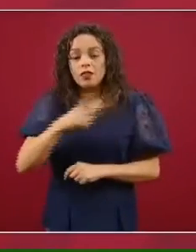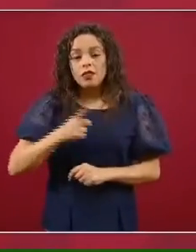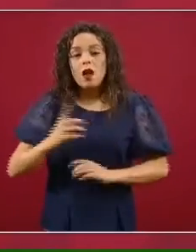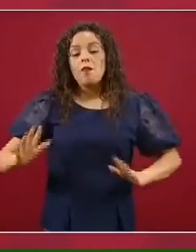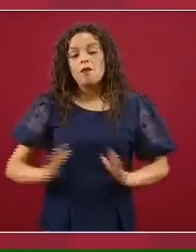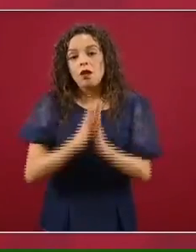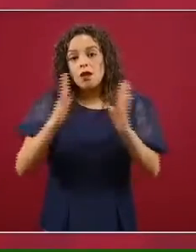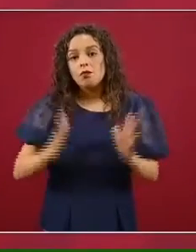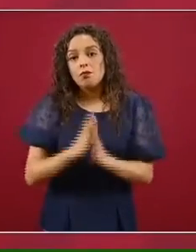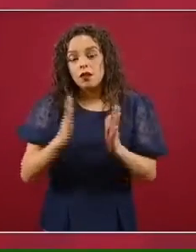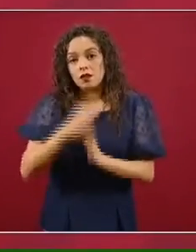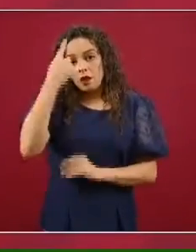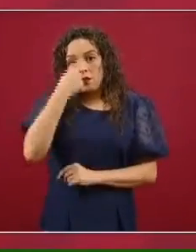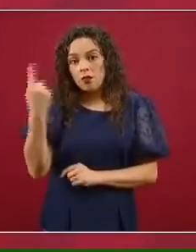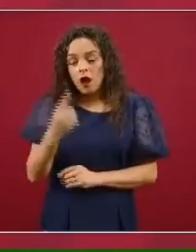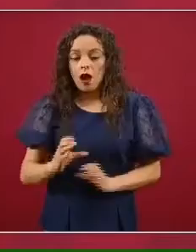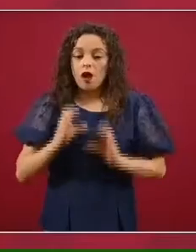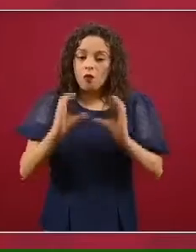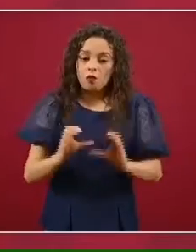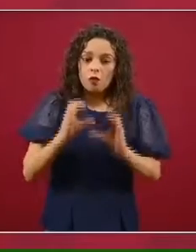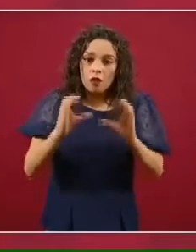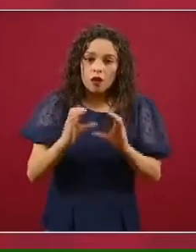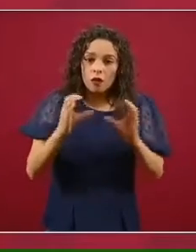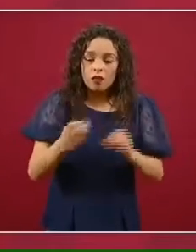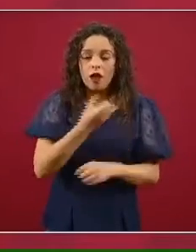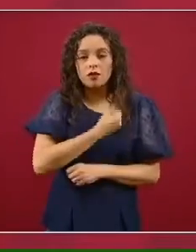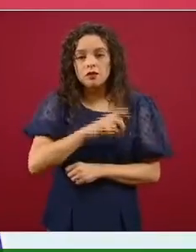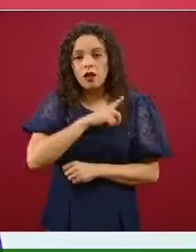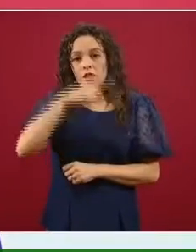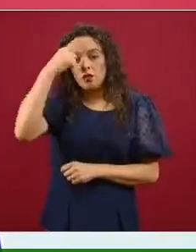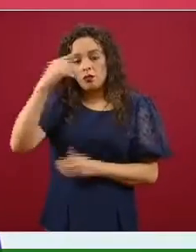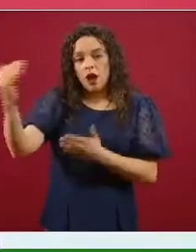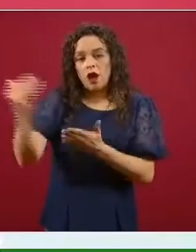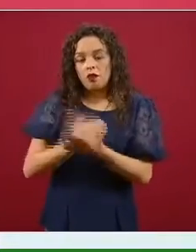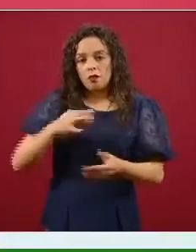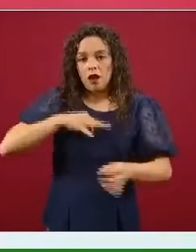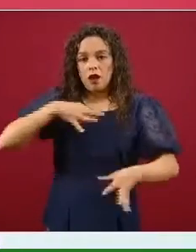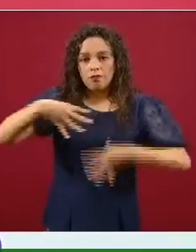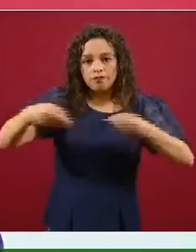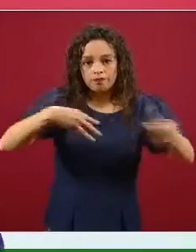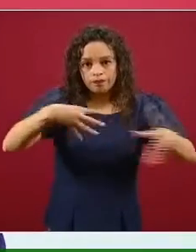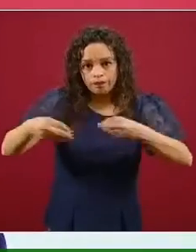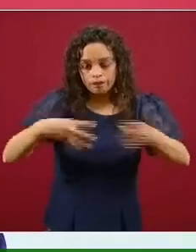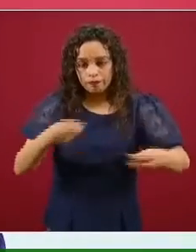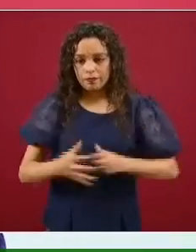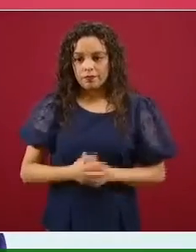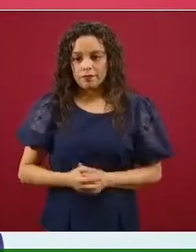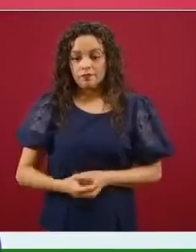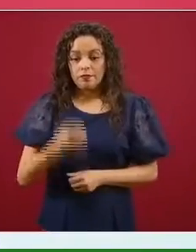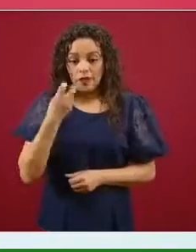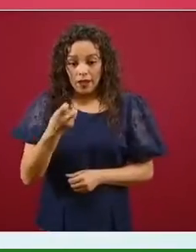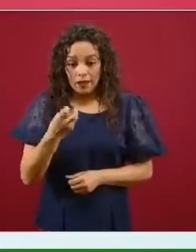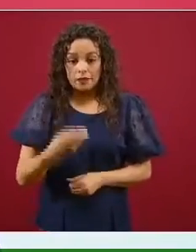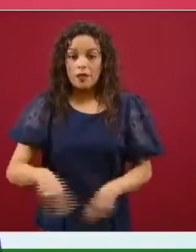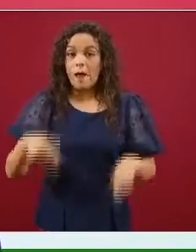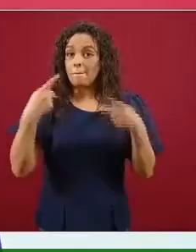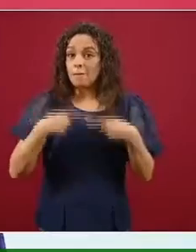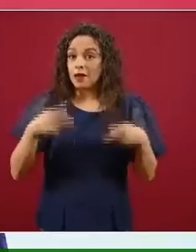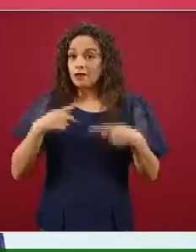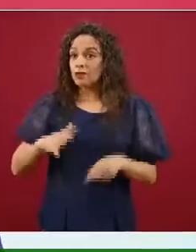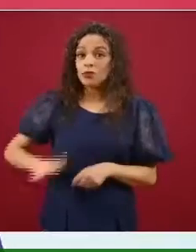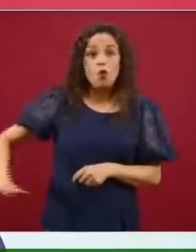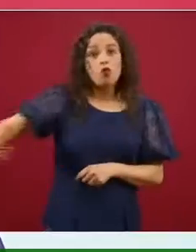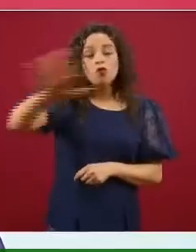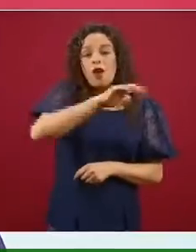las medidas de prevención y control. Hacer predicciones, esto ha sido motivo de extensa inquietud social cada vez que se habla de una fecha